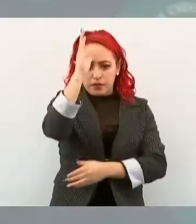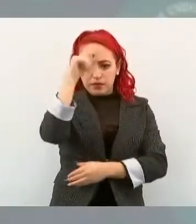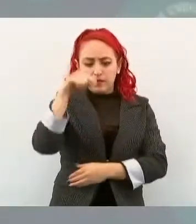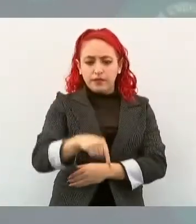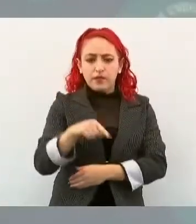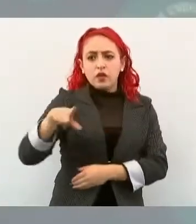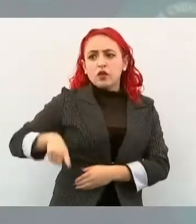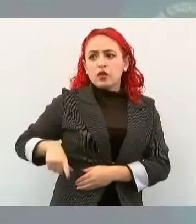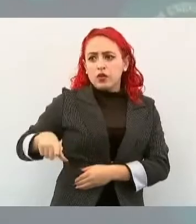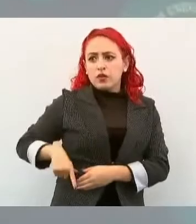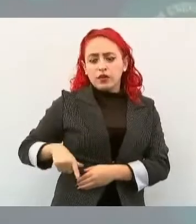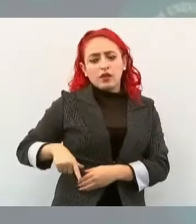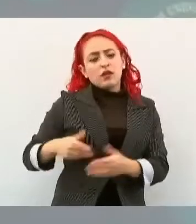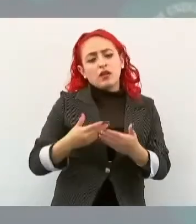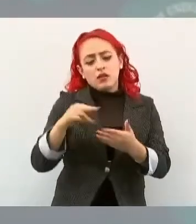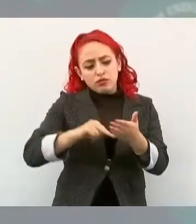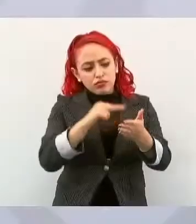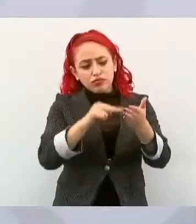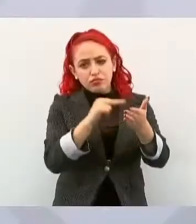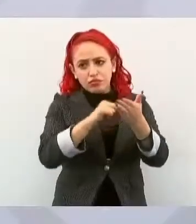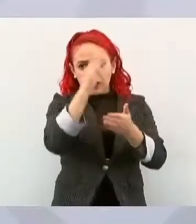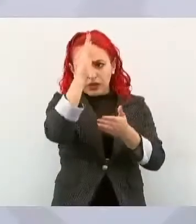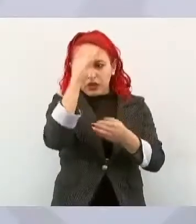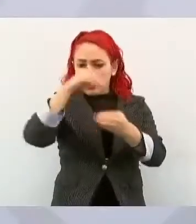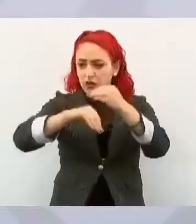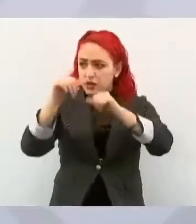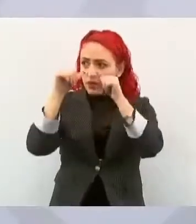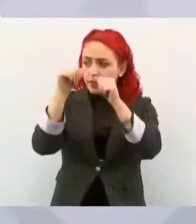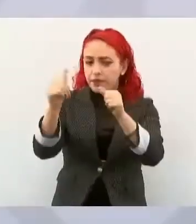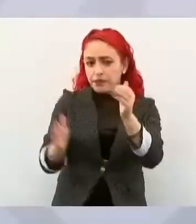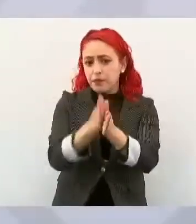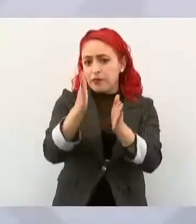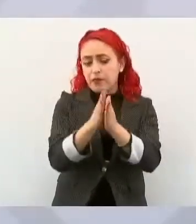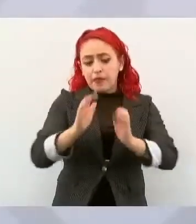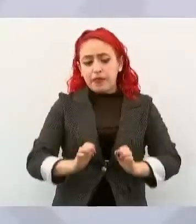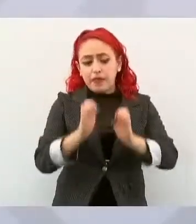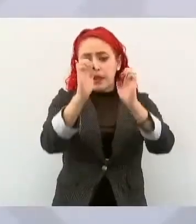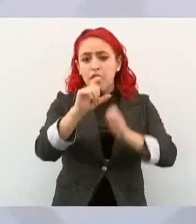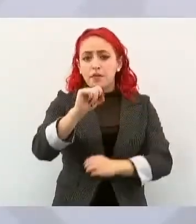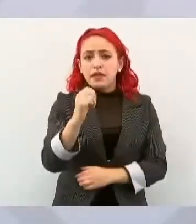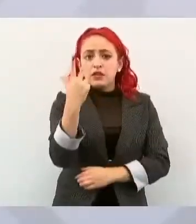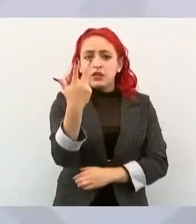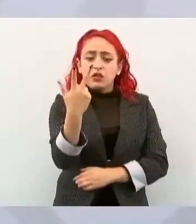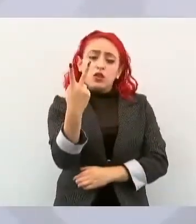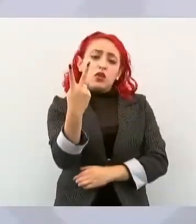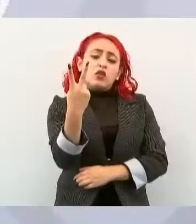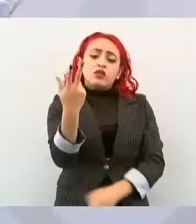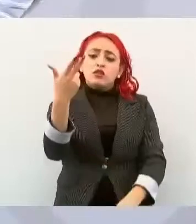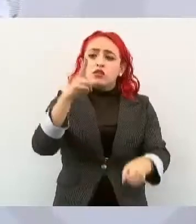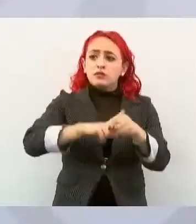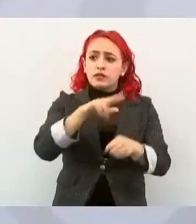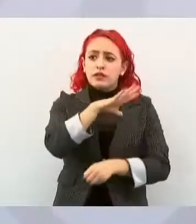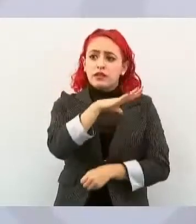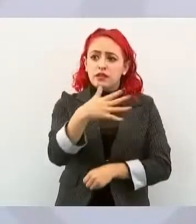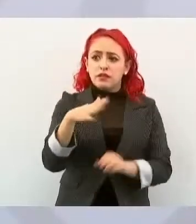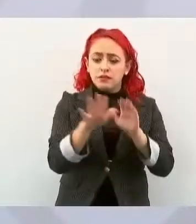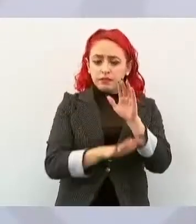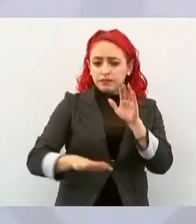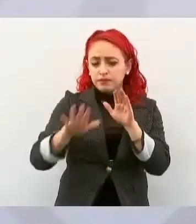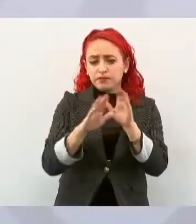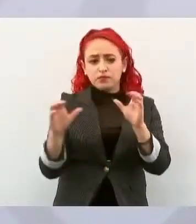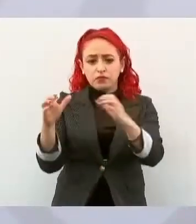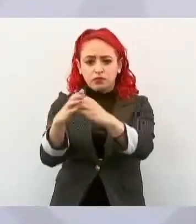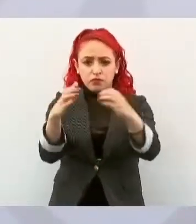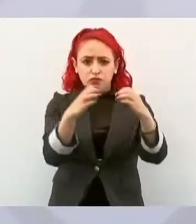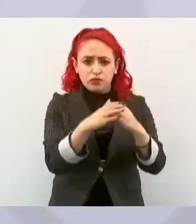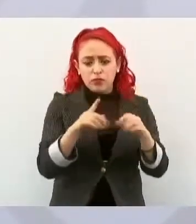de los primeros convenios. Atendimos los temas de infraestructura, sobre todo en los 22 hospitales generales y los básicos